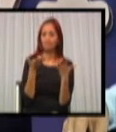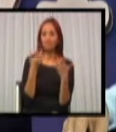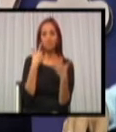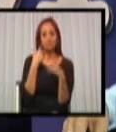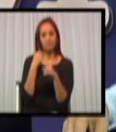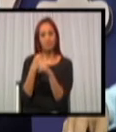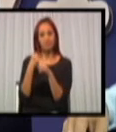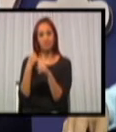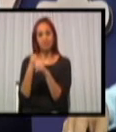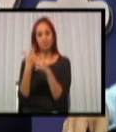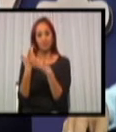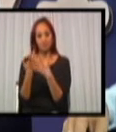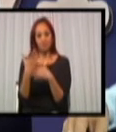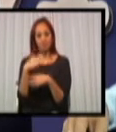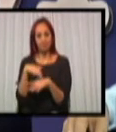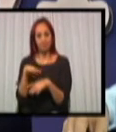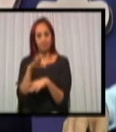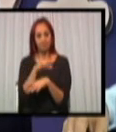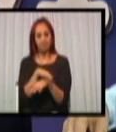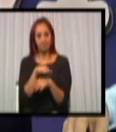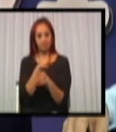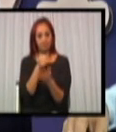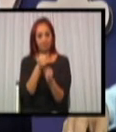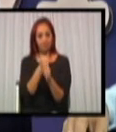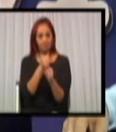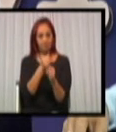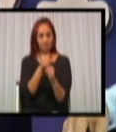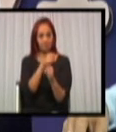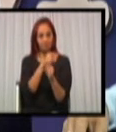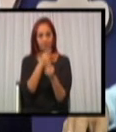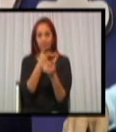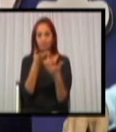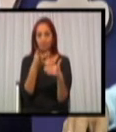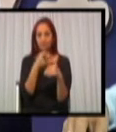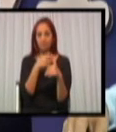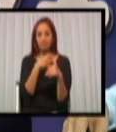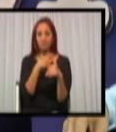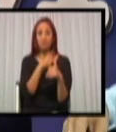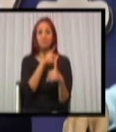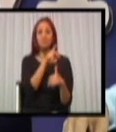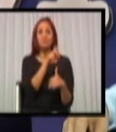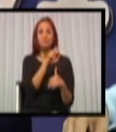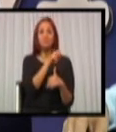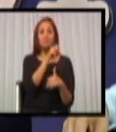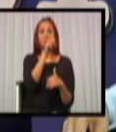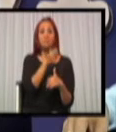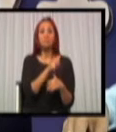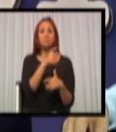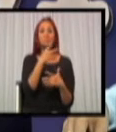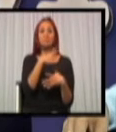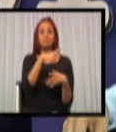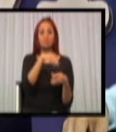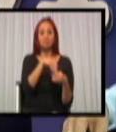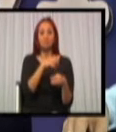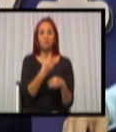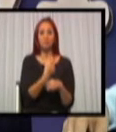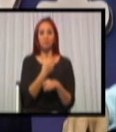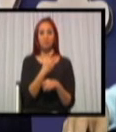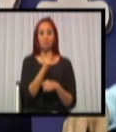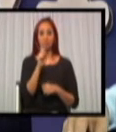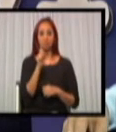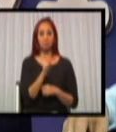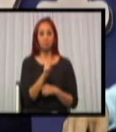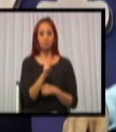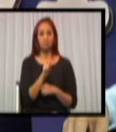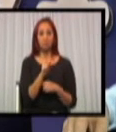gestión, perdón, de la gestión municipal de dicho cantón es, de 100 puntos, señores, en control interno solo tiene 3 puntos.